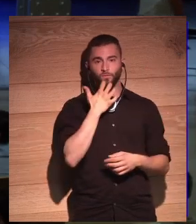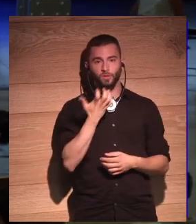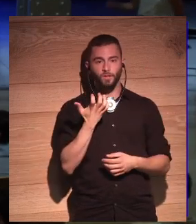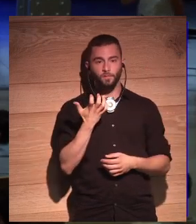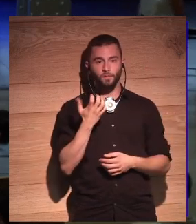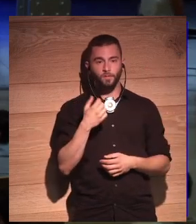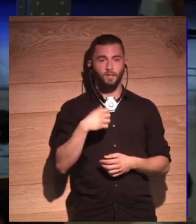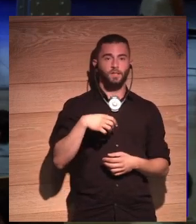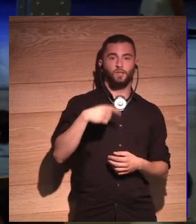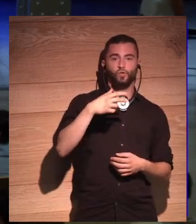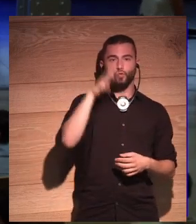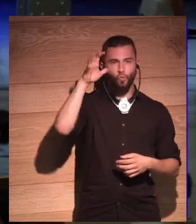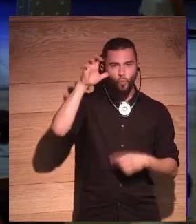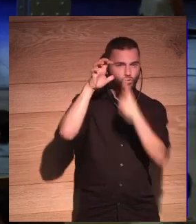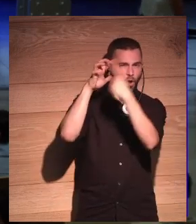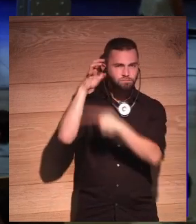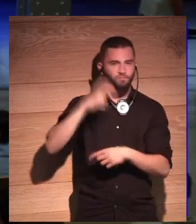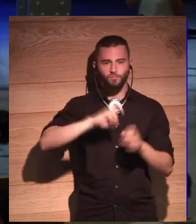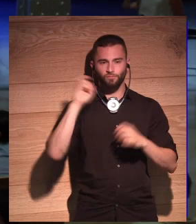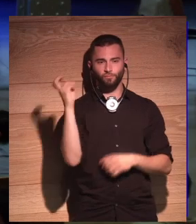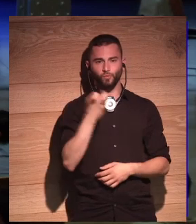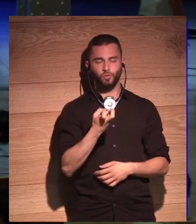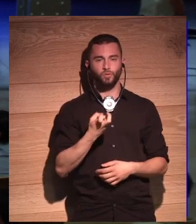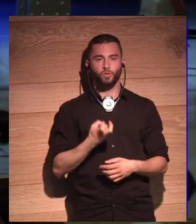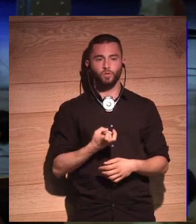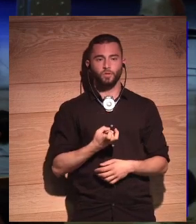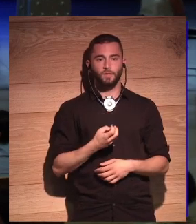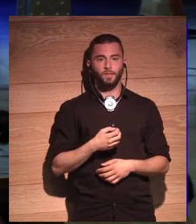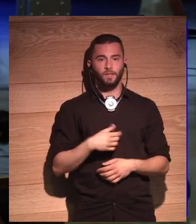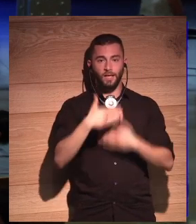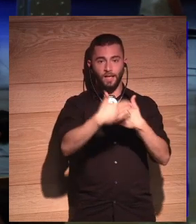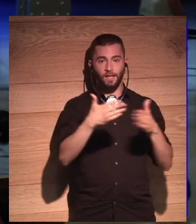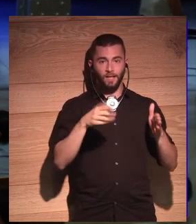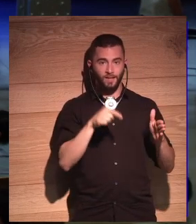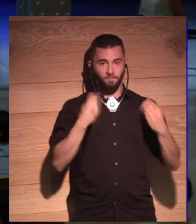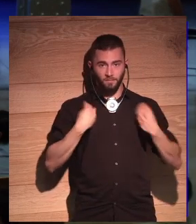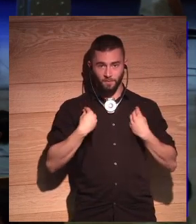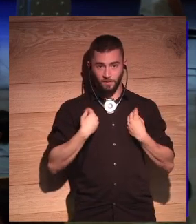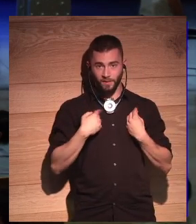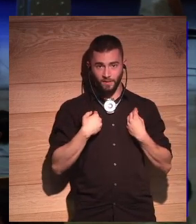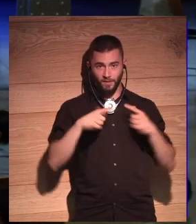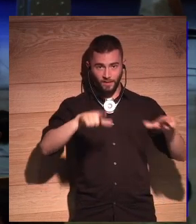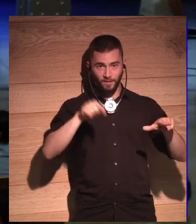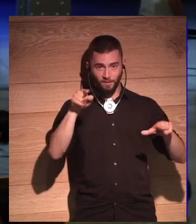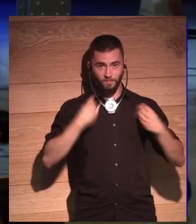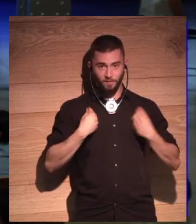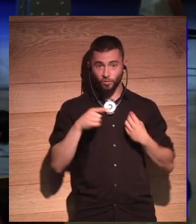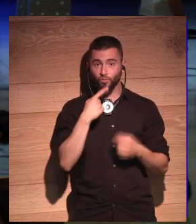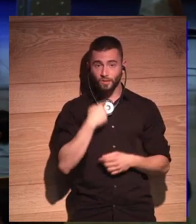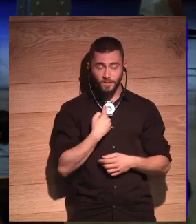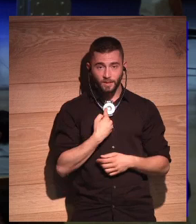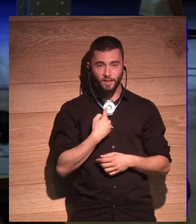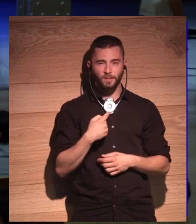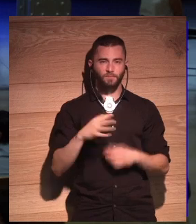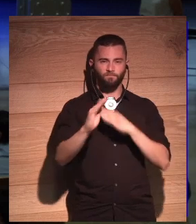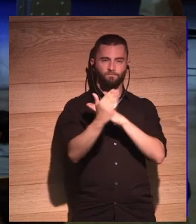ápticos, gusto y otros muchos más. Respecto al Living Room que has comentado, me gustaría que nos ilustrases un